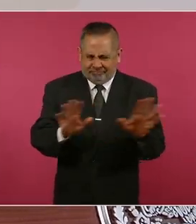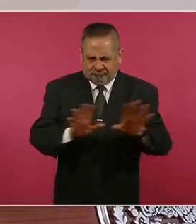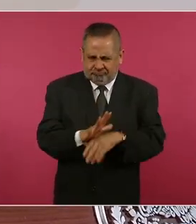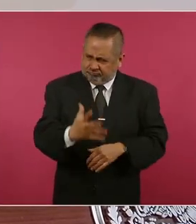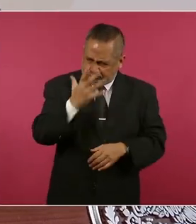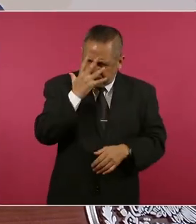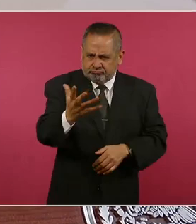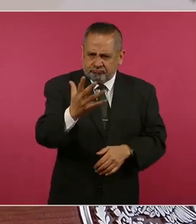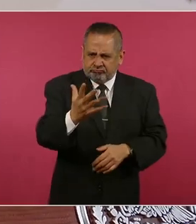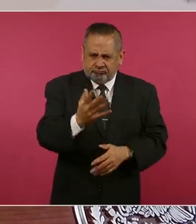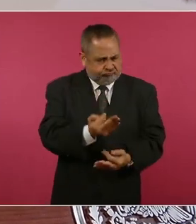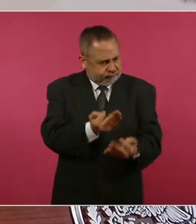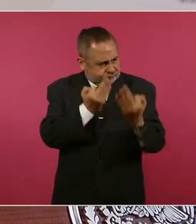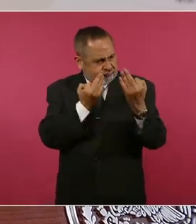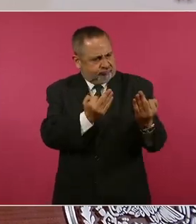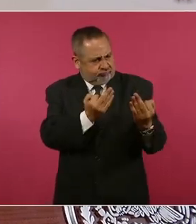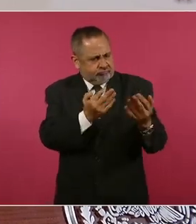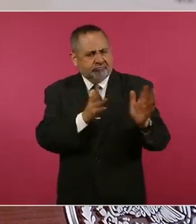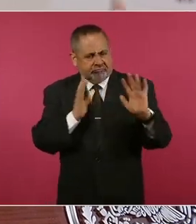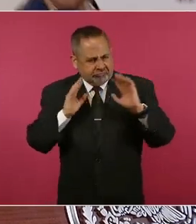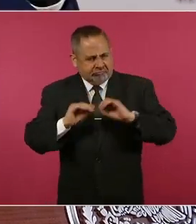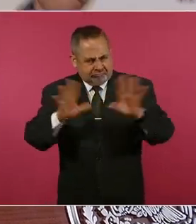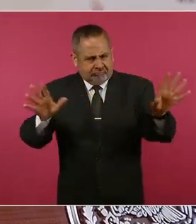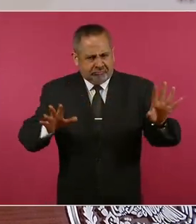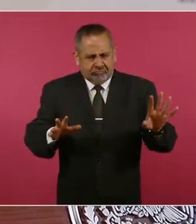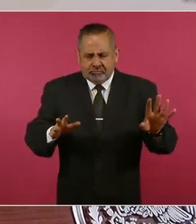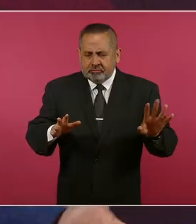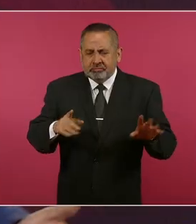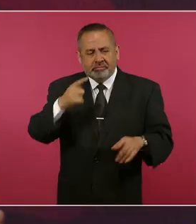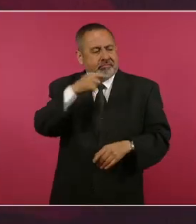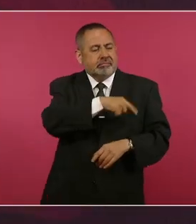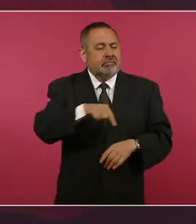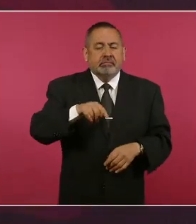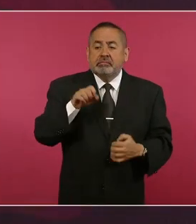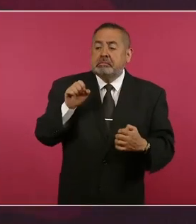que se definan para que no engañen